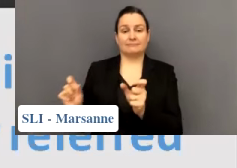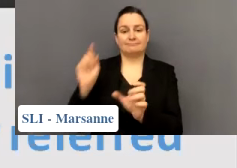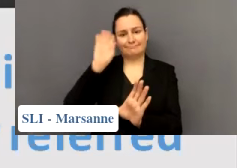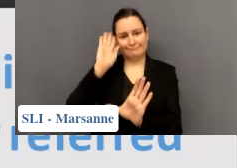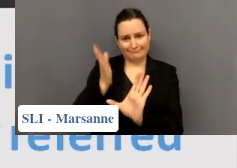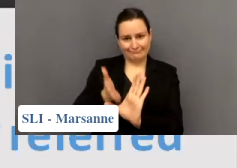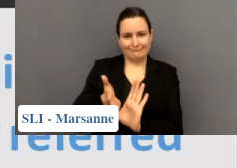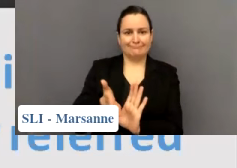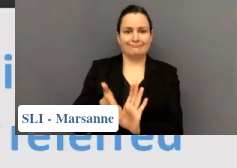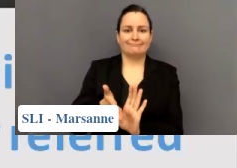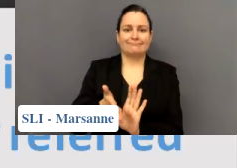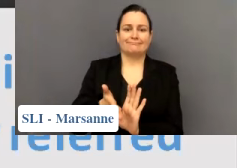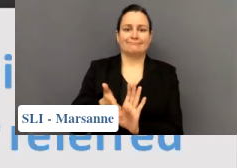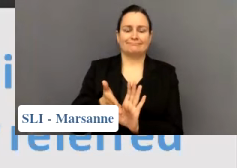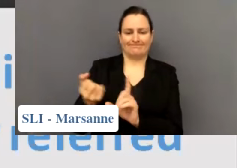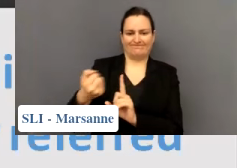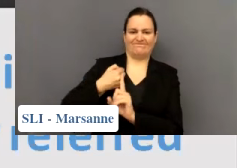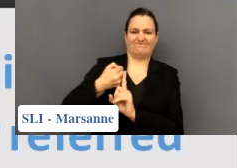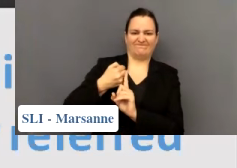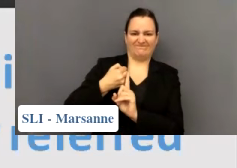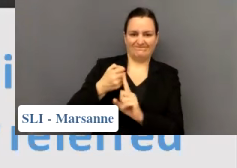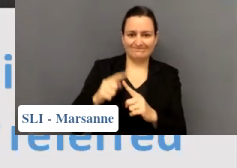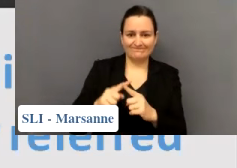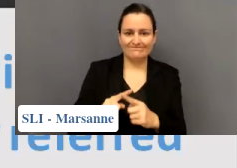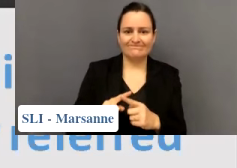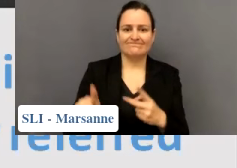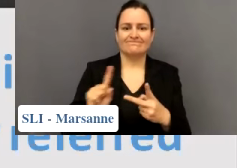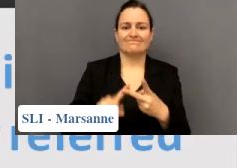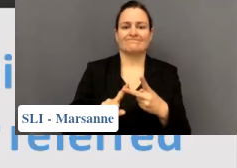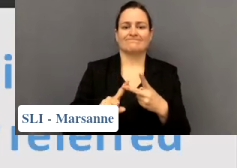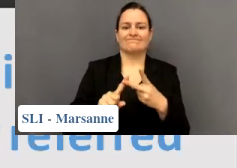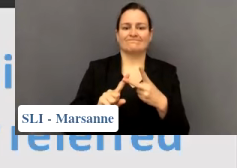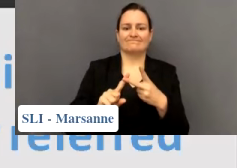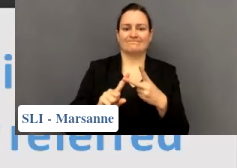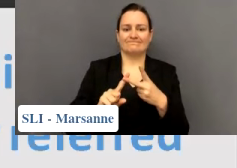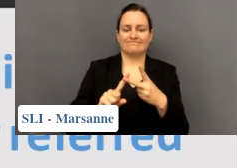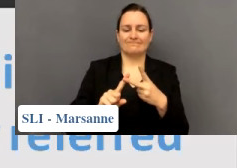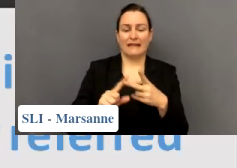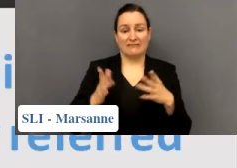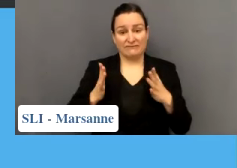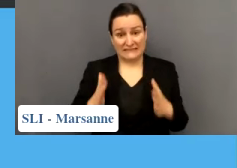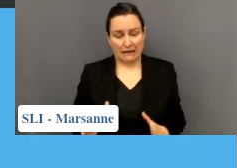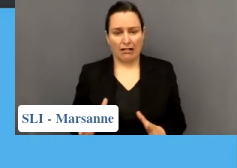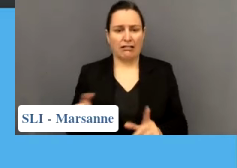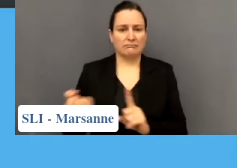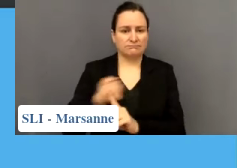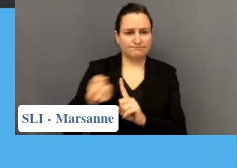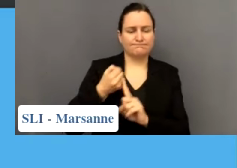simbólica, 34% ambiental y 31% sexual.